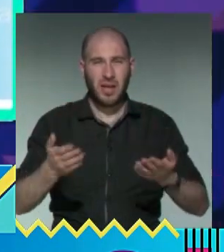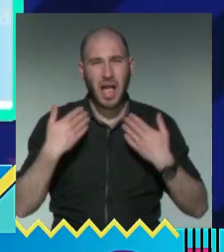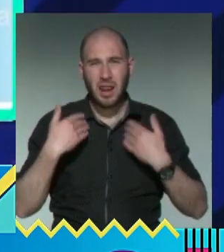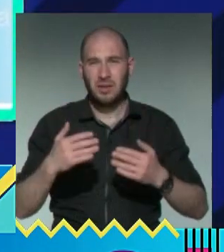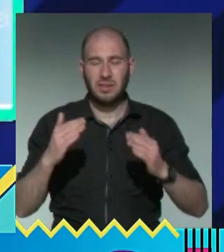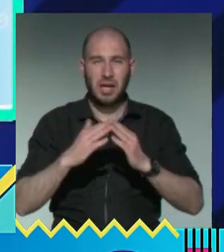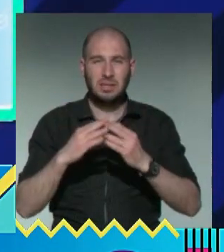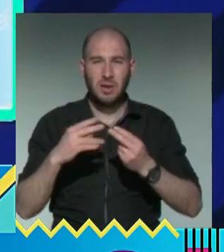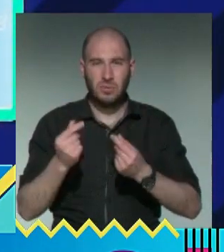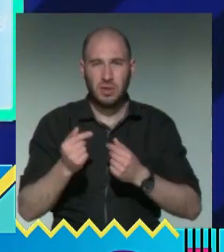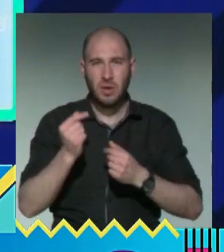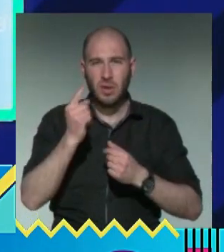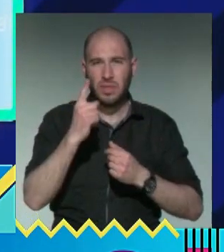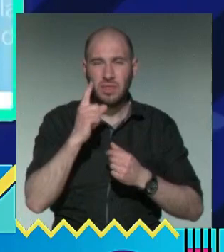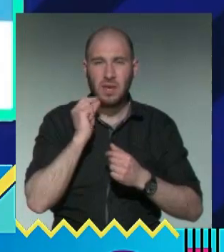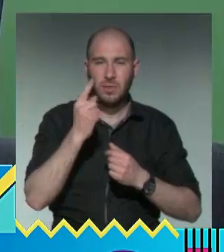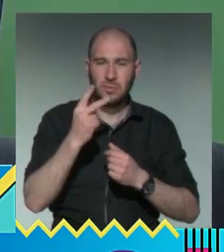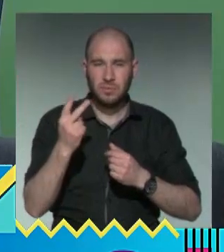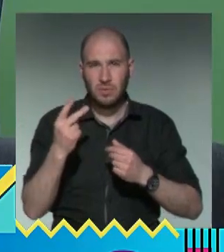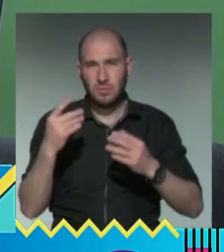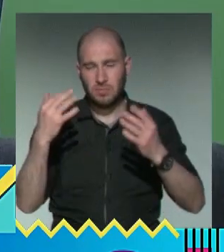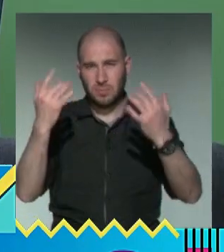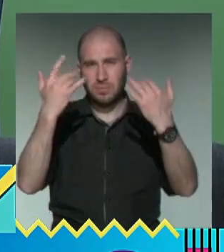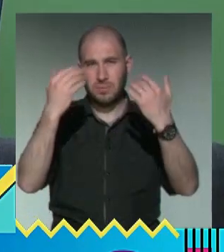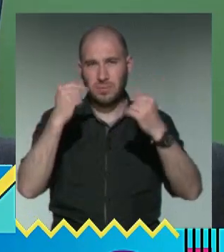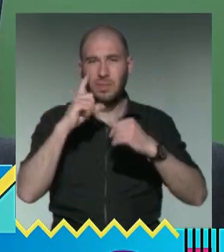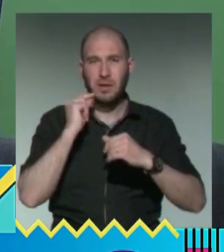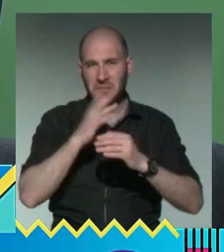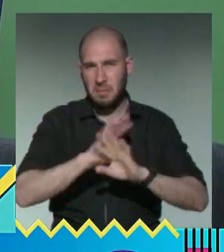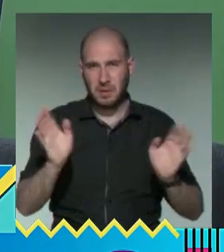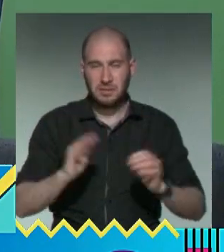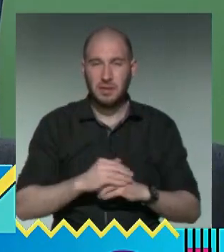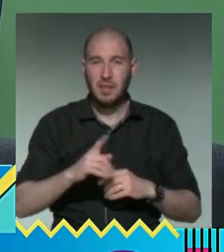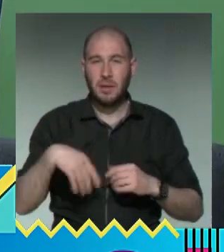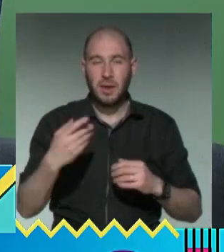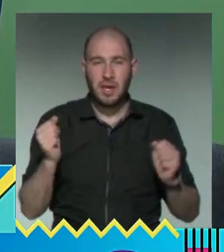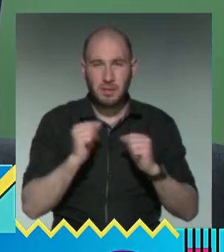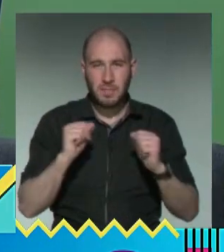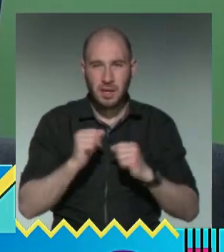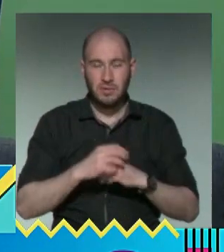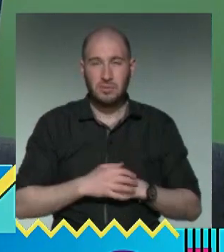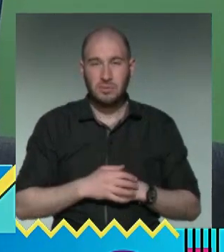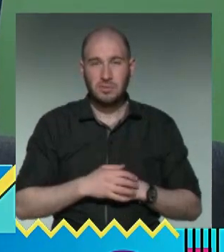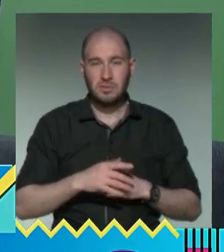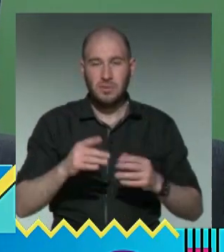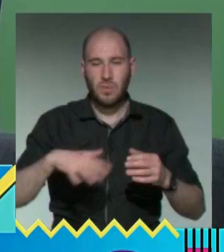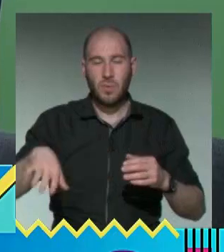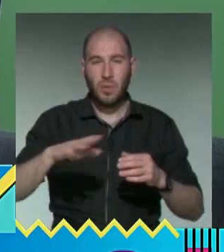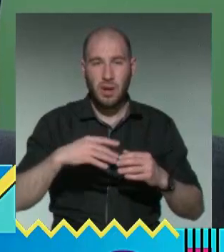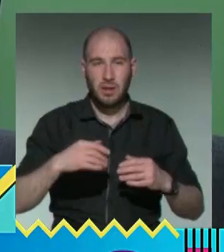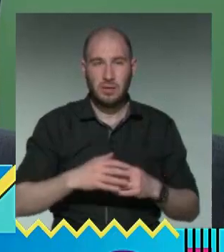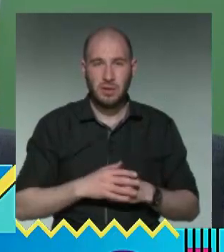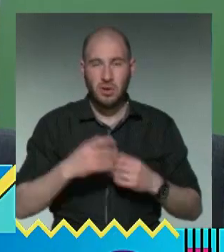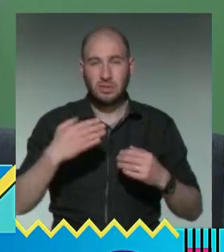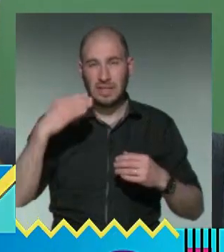casa usamos 1 o 2 días de aire acondicionado y nunca más. Durante los días de invierno, los ambientes, si poníamos